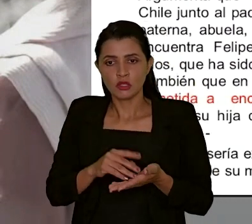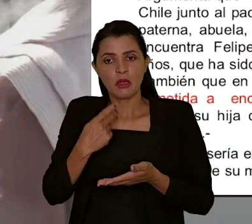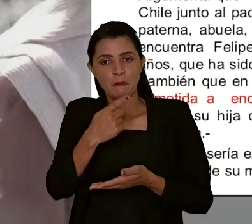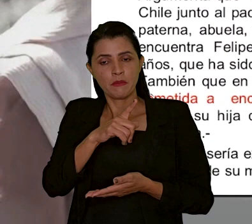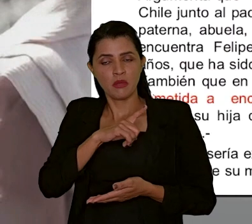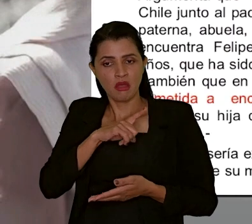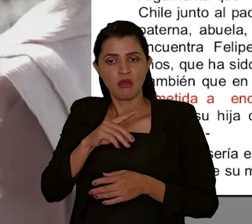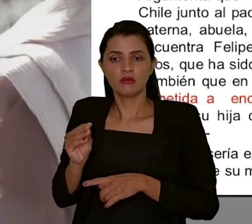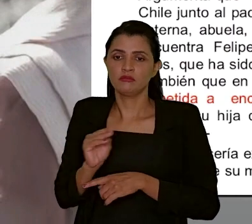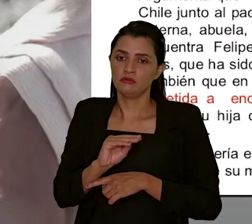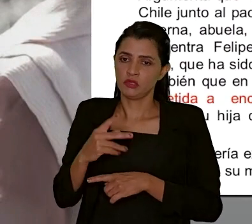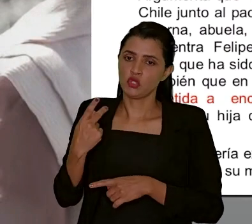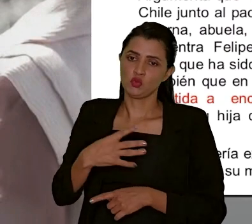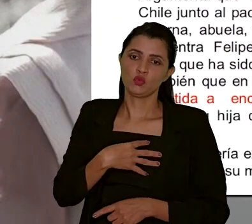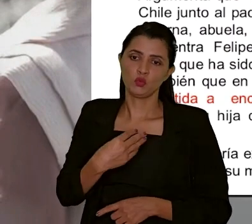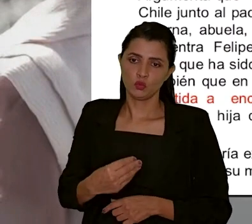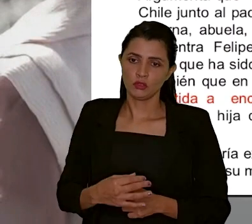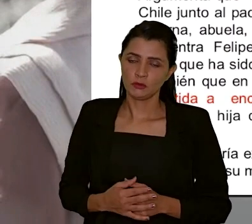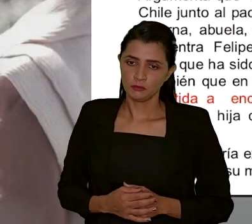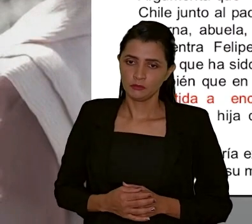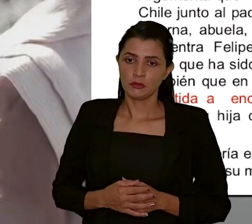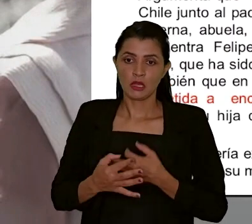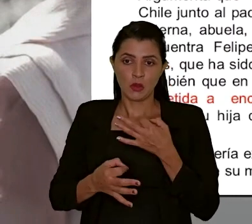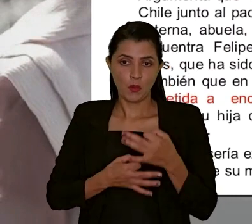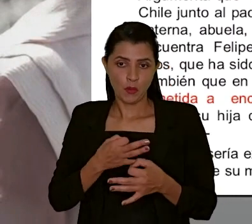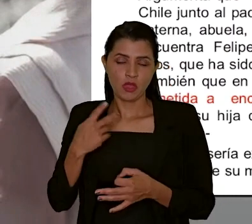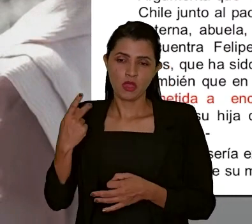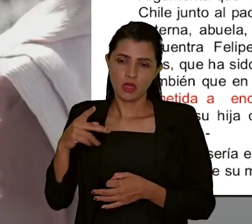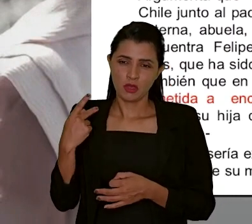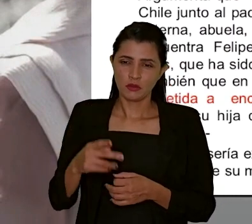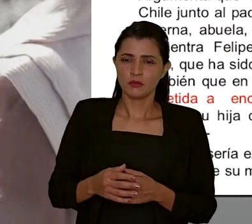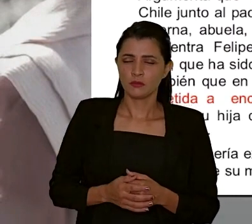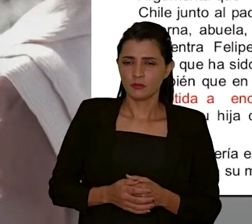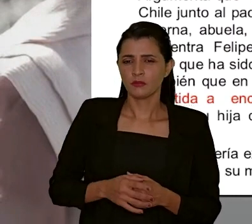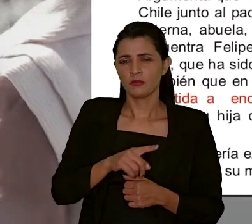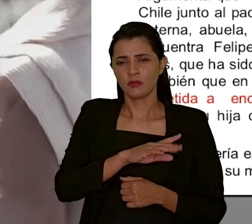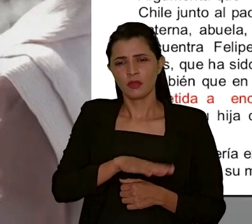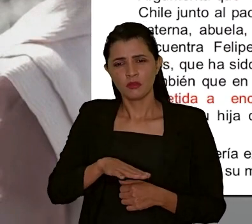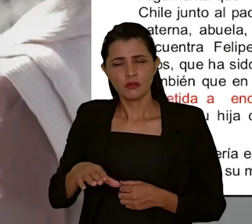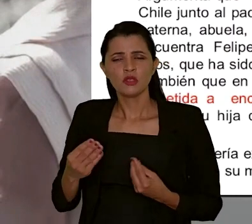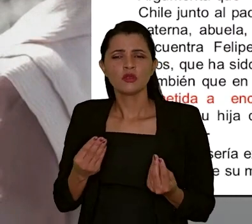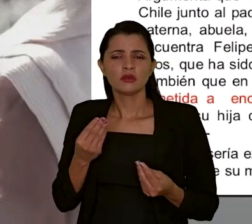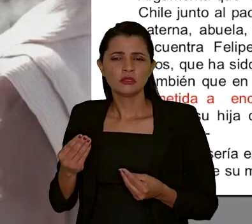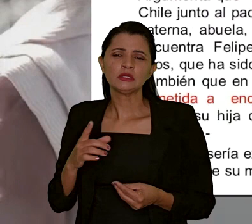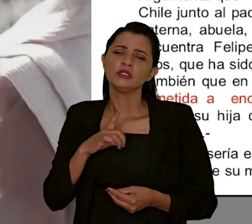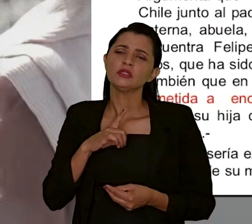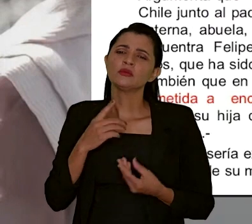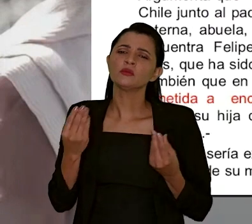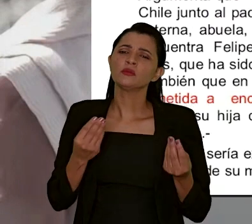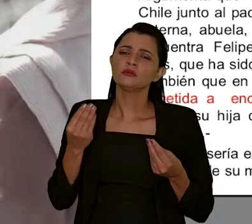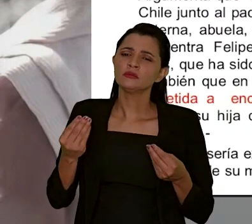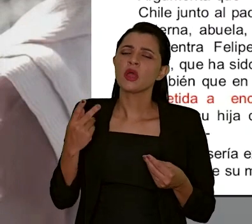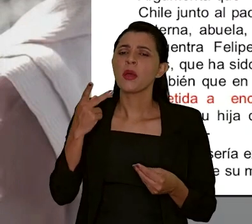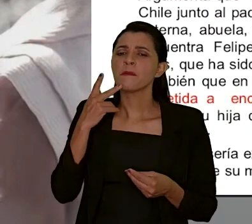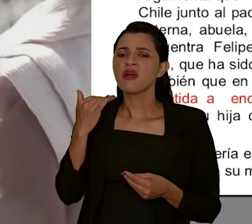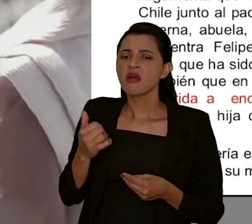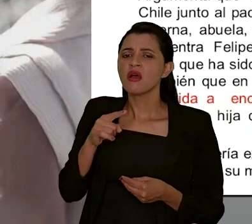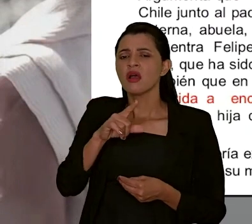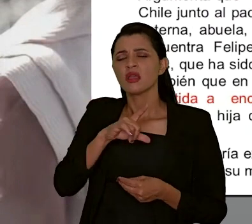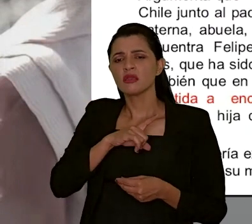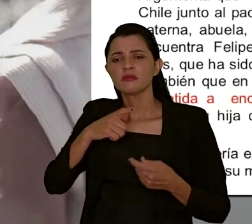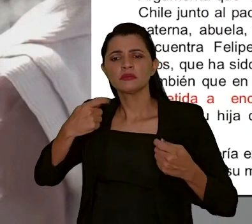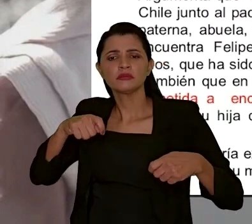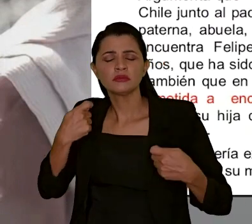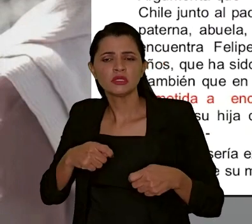en cuenta su opinión. Argumenta que de regresar la niña a la República de Chile junto al padre, tendría